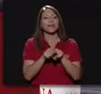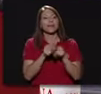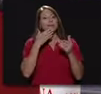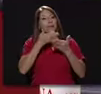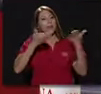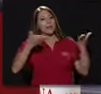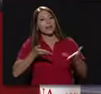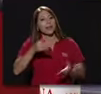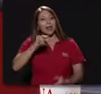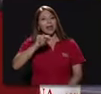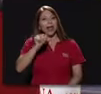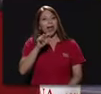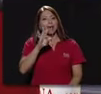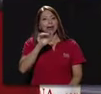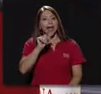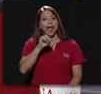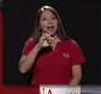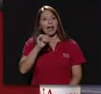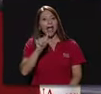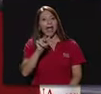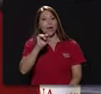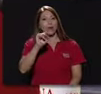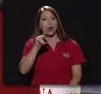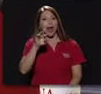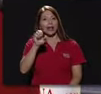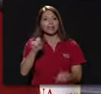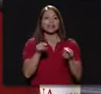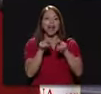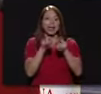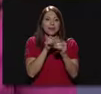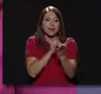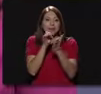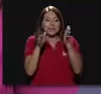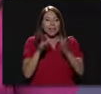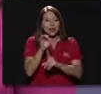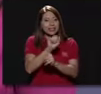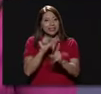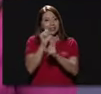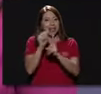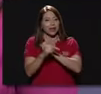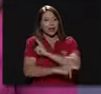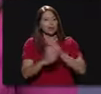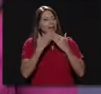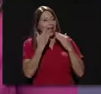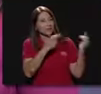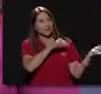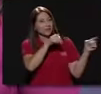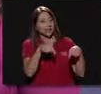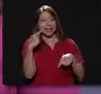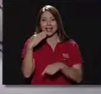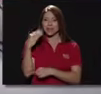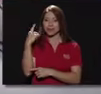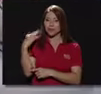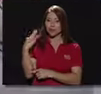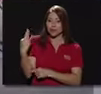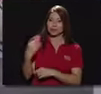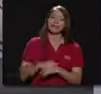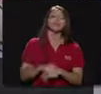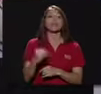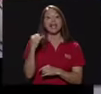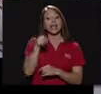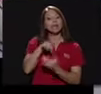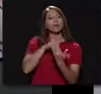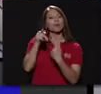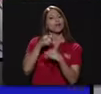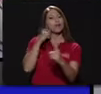le damos la bienvenida a Natalia Morales Aguilar, también investigadora del Estado de la Nación. Gracias por estar con nosotros. Gracias por invitarnos. La idea de este